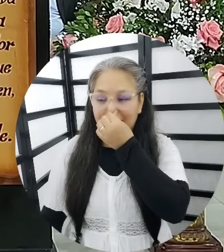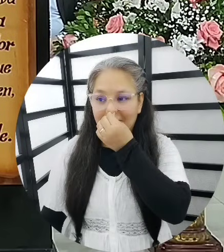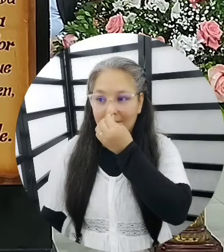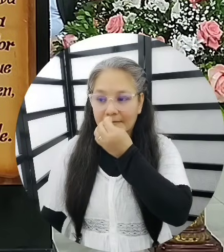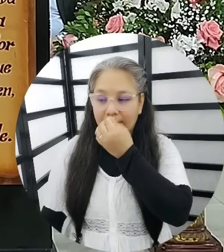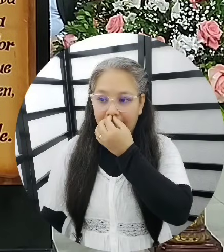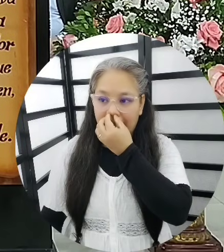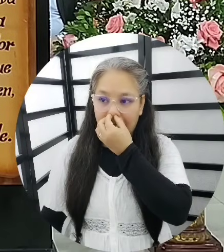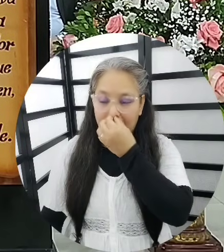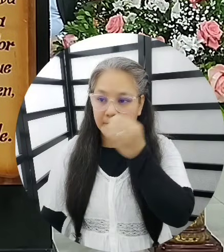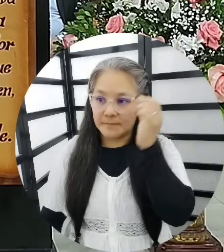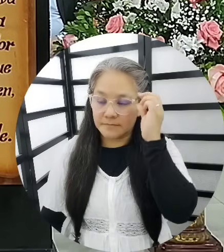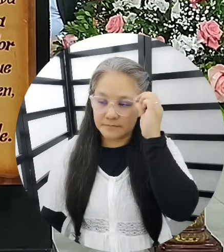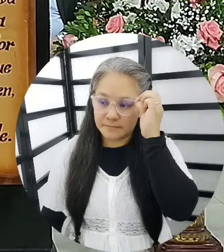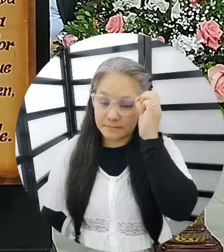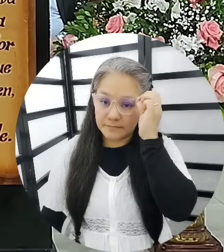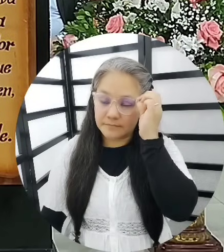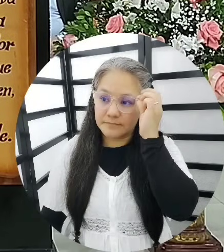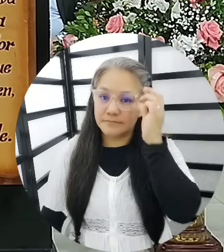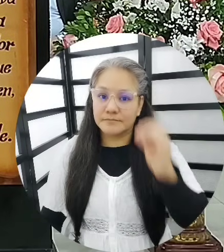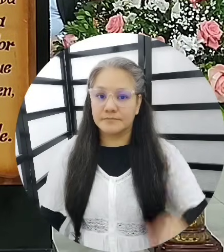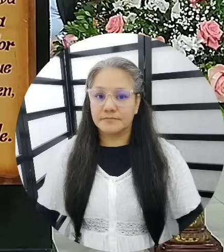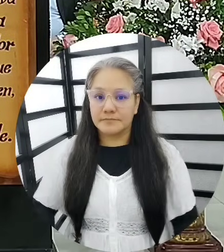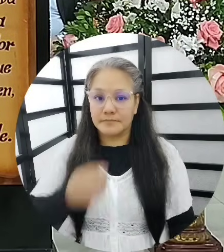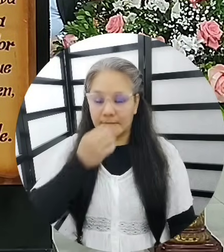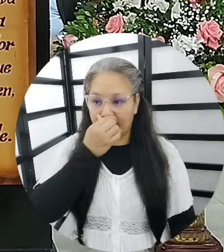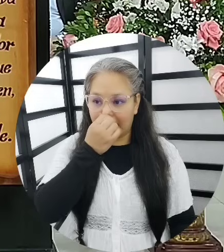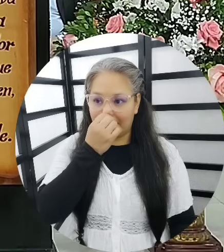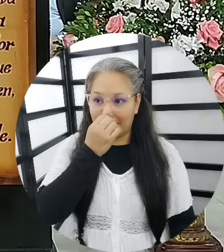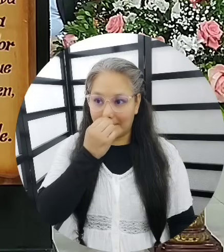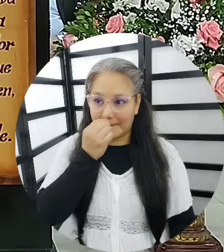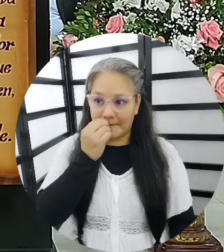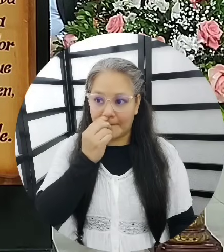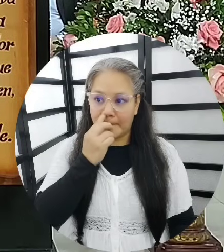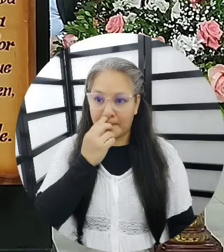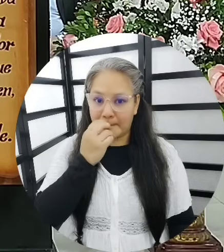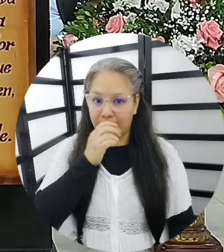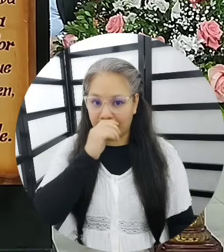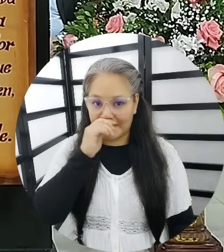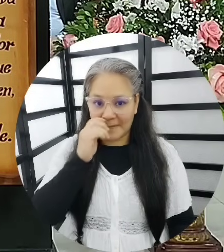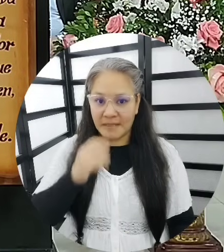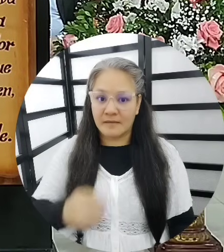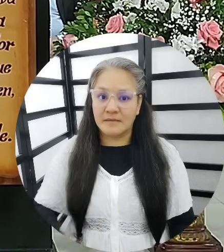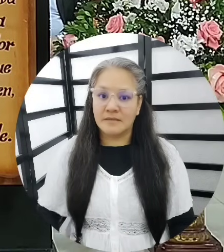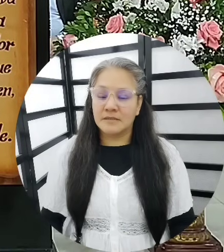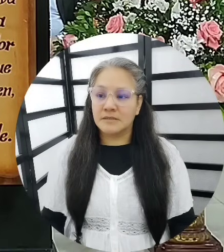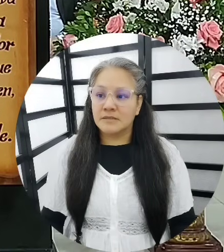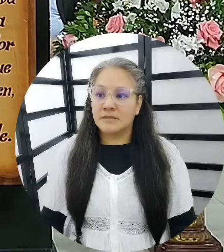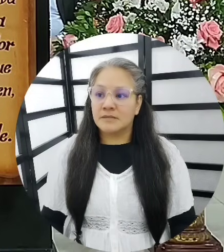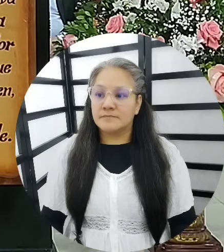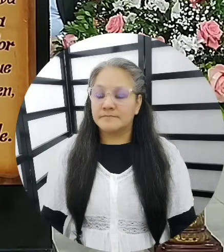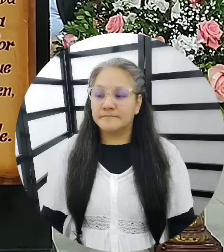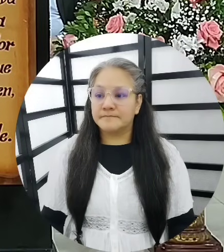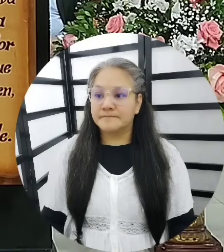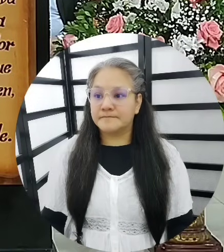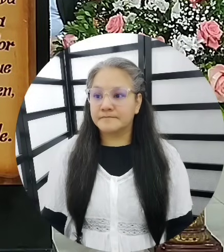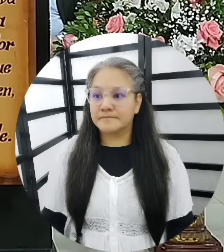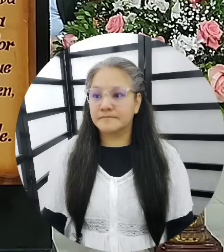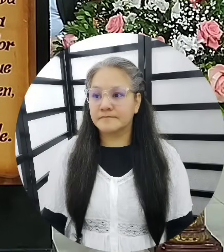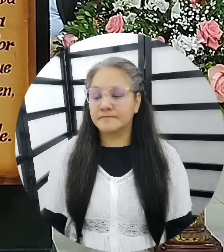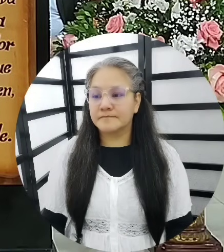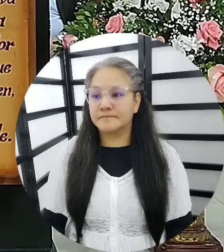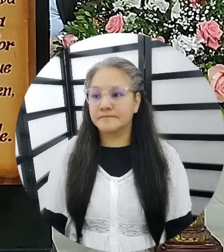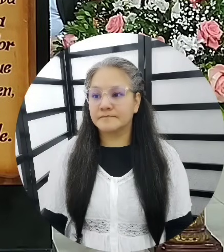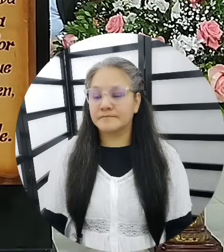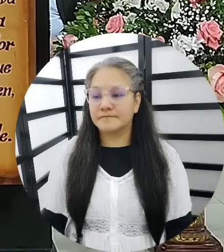Aleluya. Dios quiere tenernos muy cerca de Él. Dios nos quiere tener bien cerca. A veces